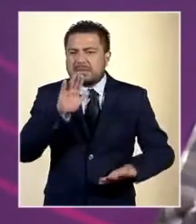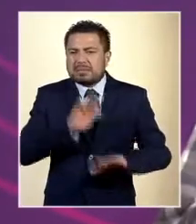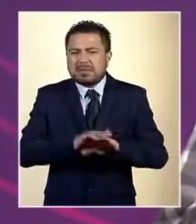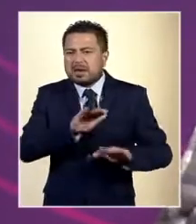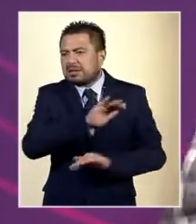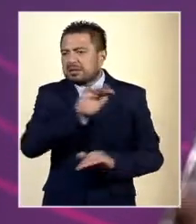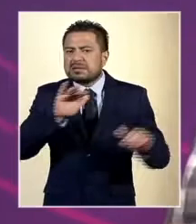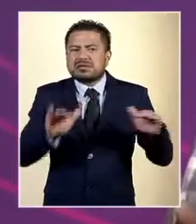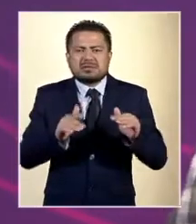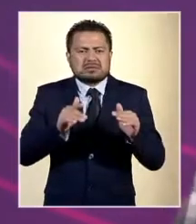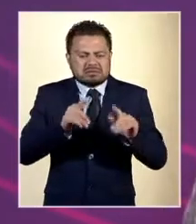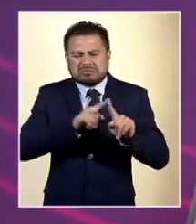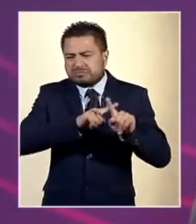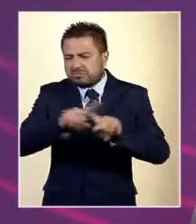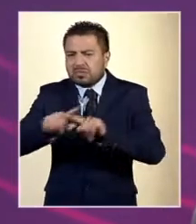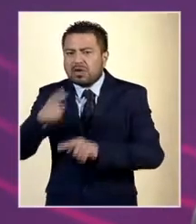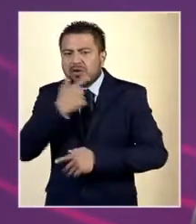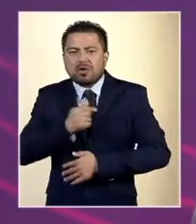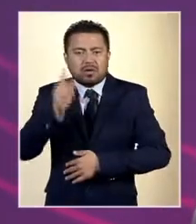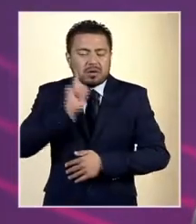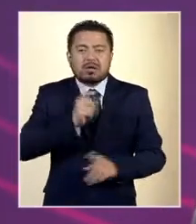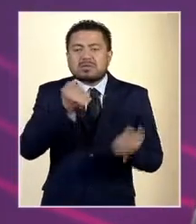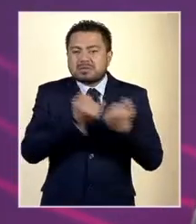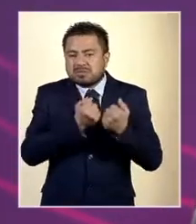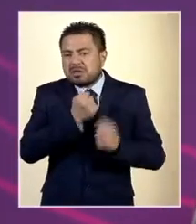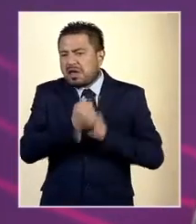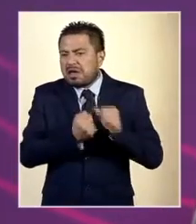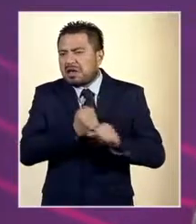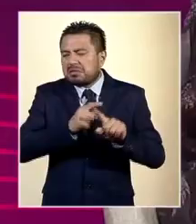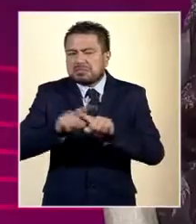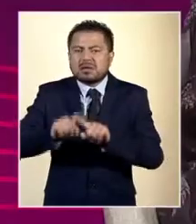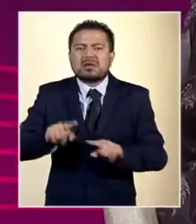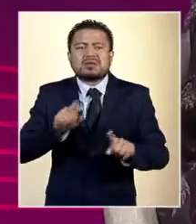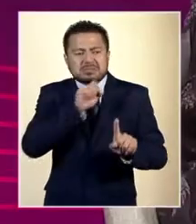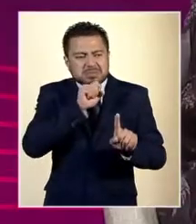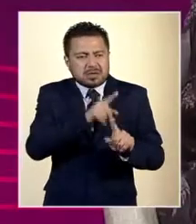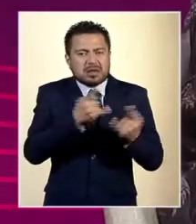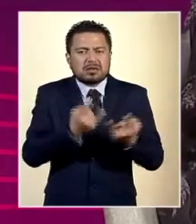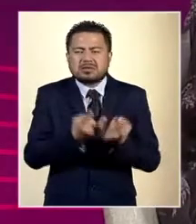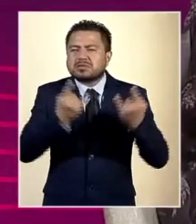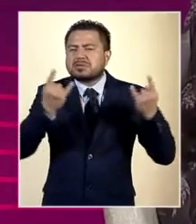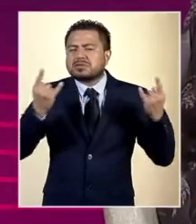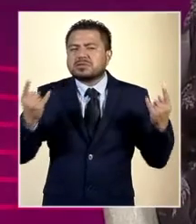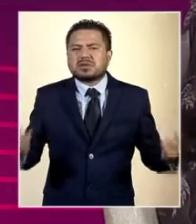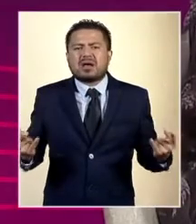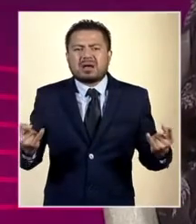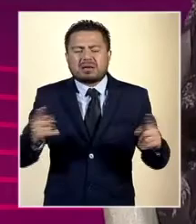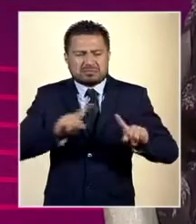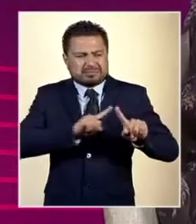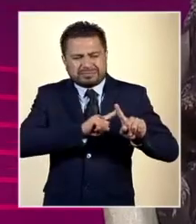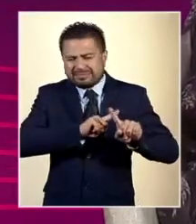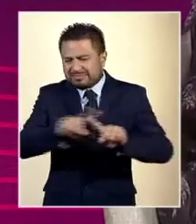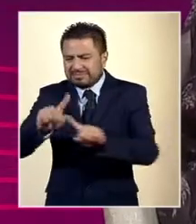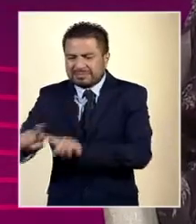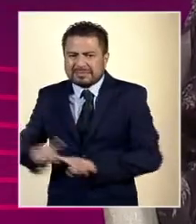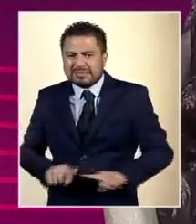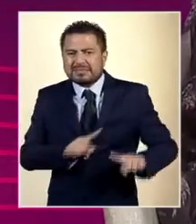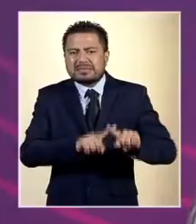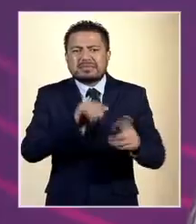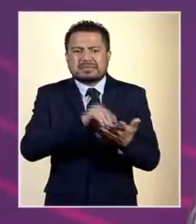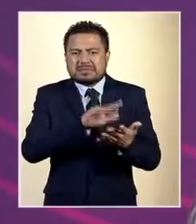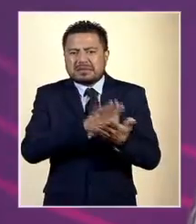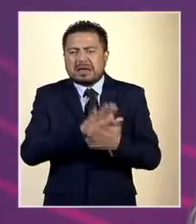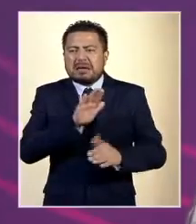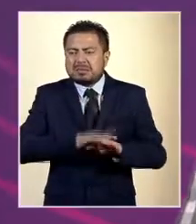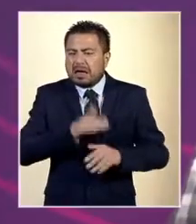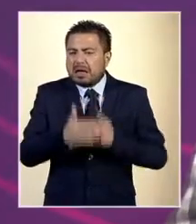muy heterogéneo y también pues con historias muy diversas, ¿no? Ahí yo creo que más